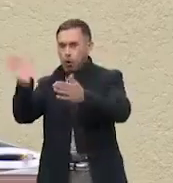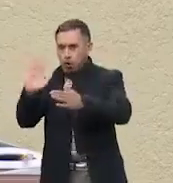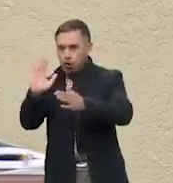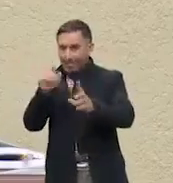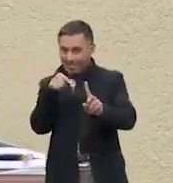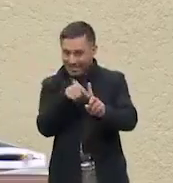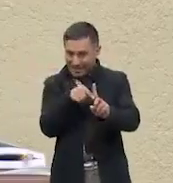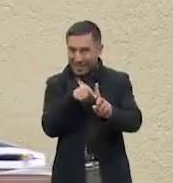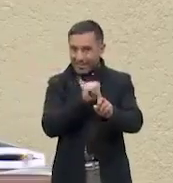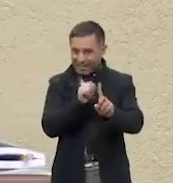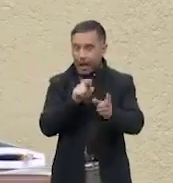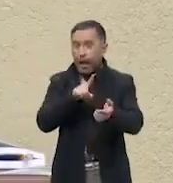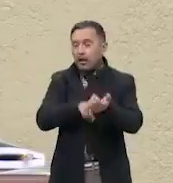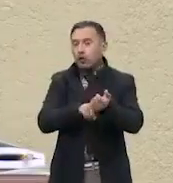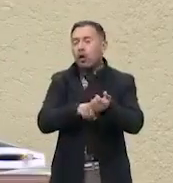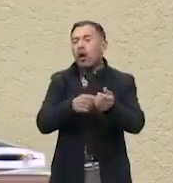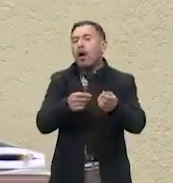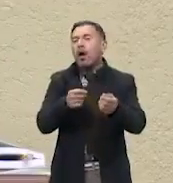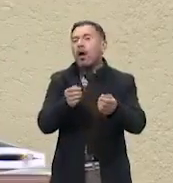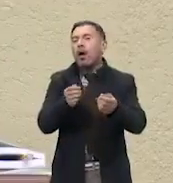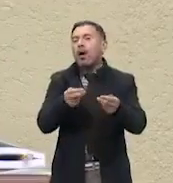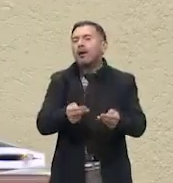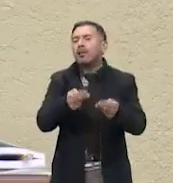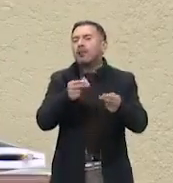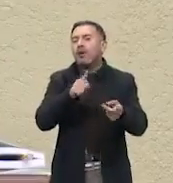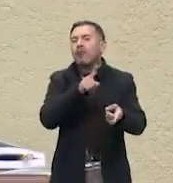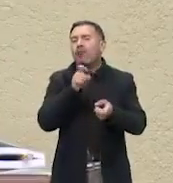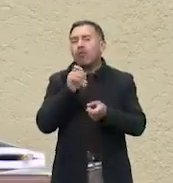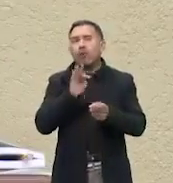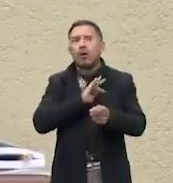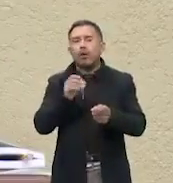comercial empresarial con porcentaje de venta de publicidad.